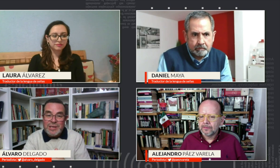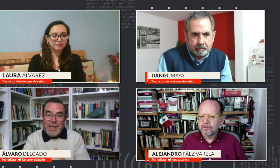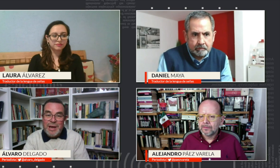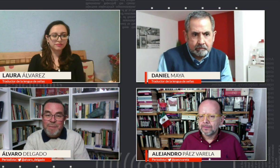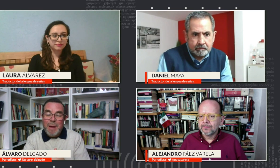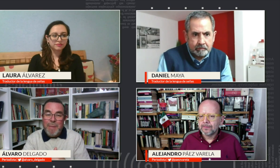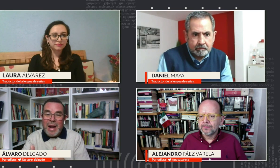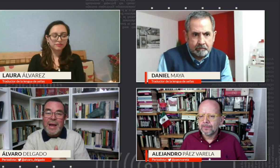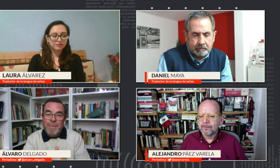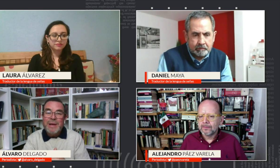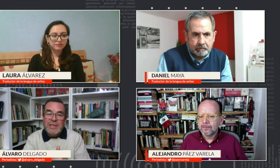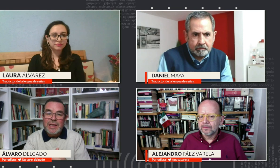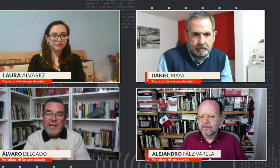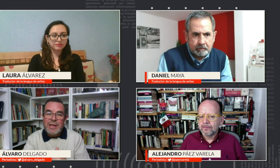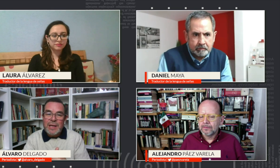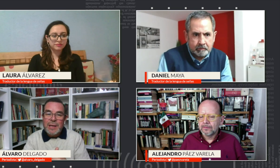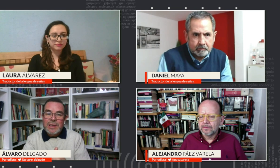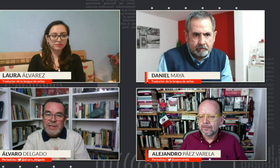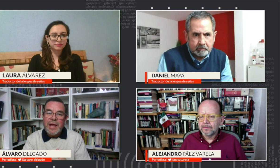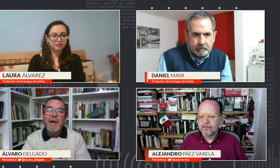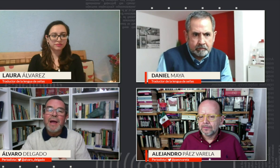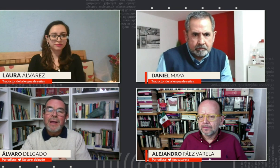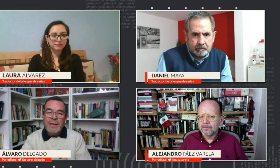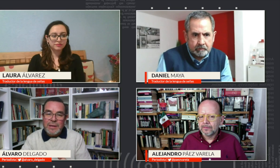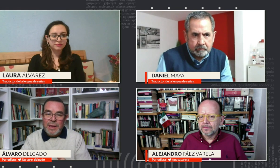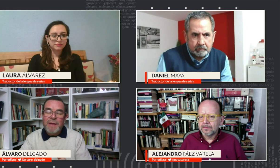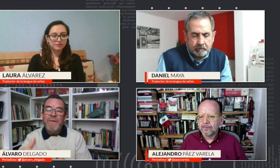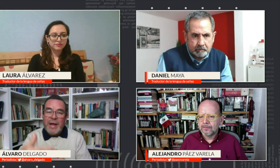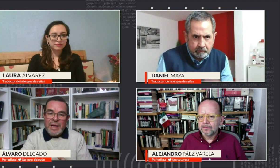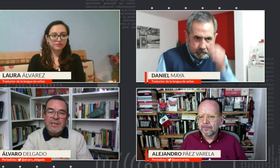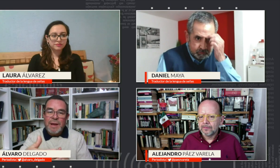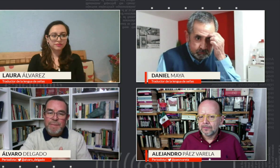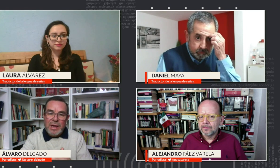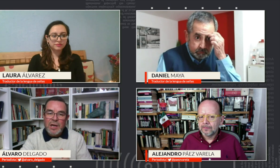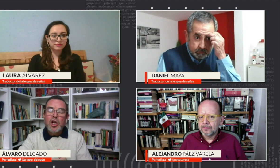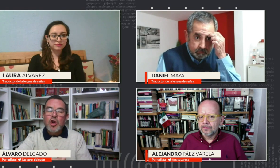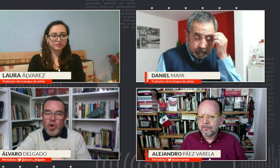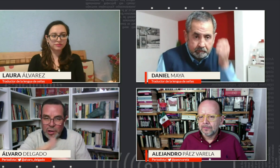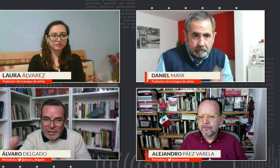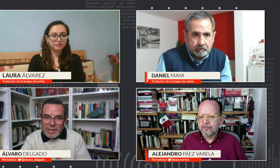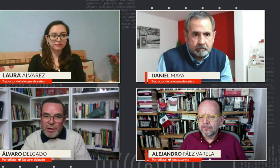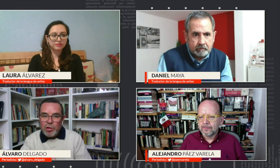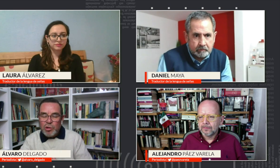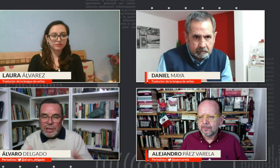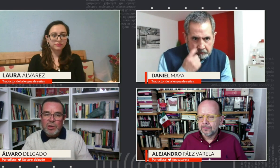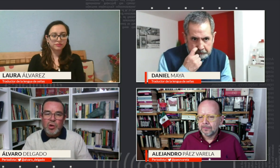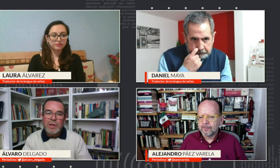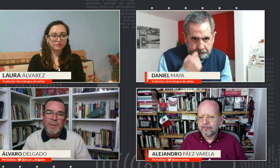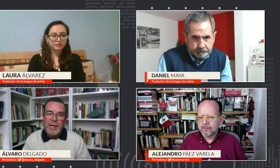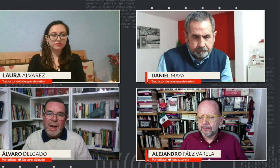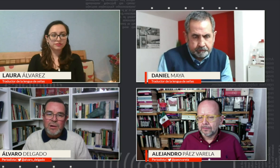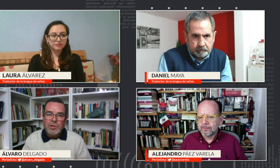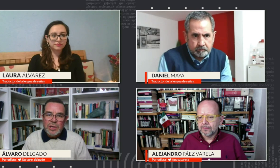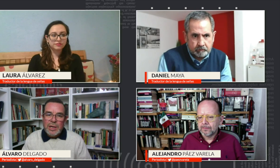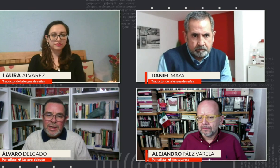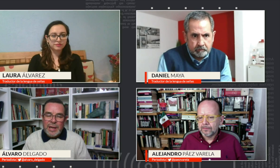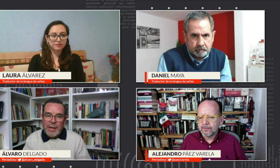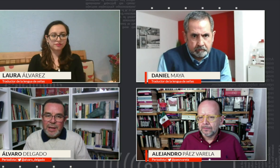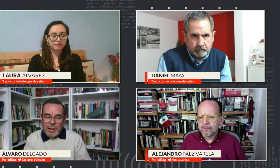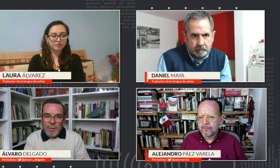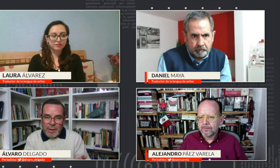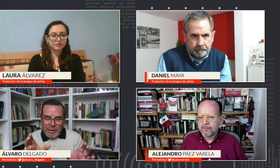que ustedes tienen para que el presidente sea eficaz también con este otro sector de